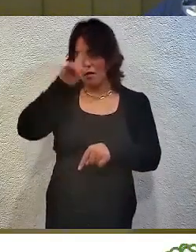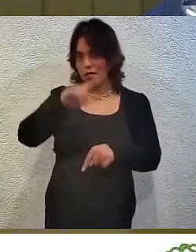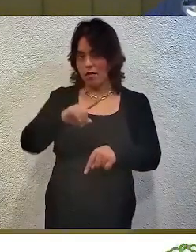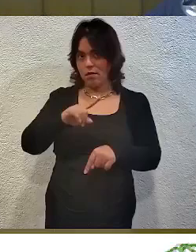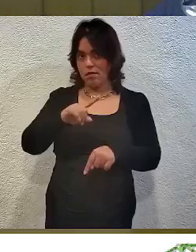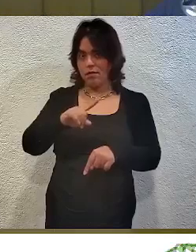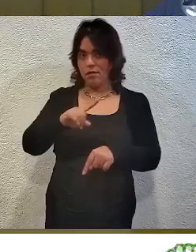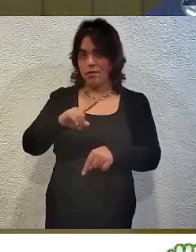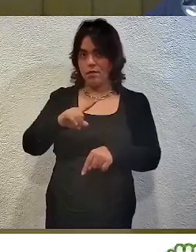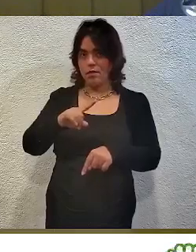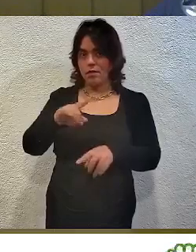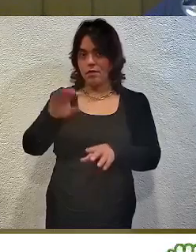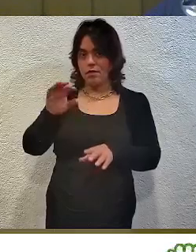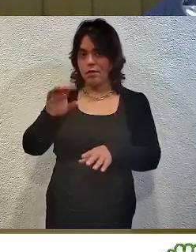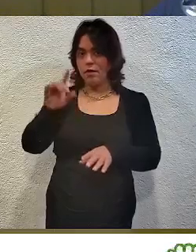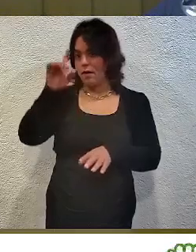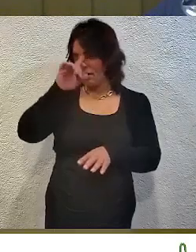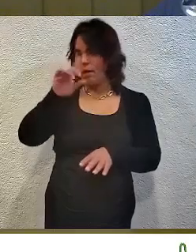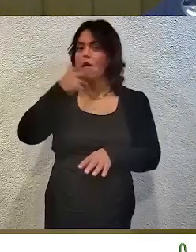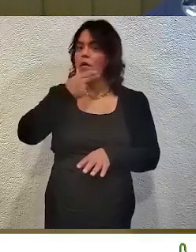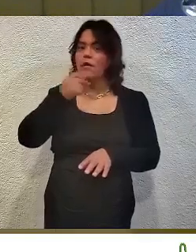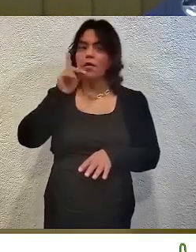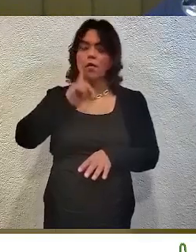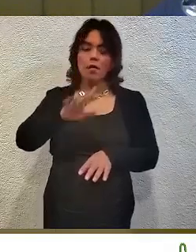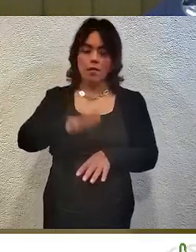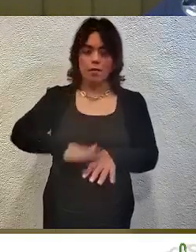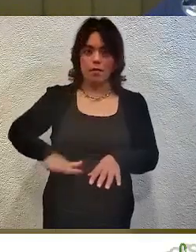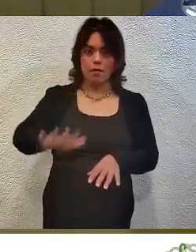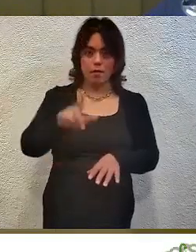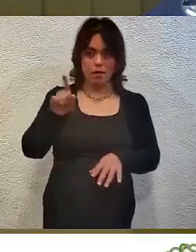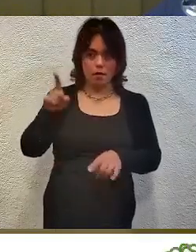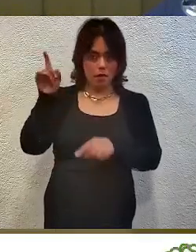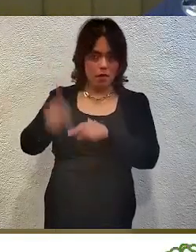a algún consejero o alguna consejera distrital. La